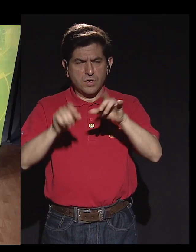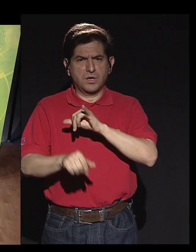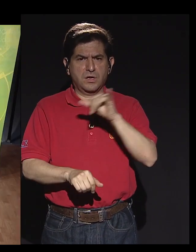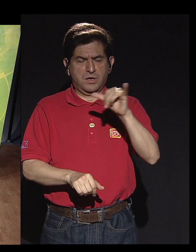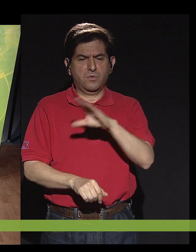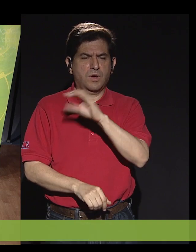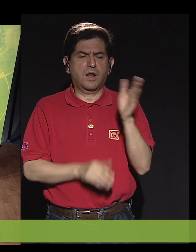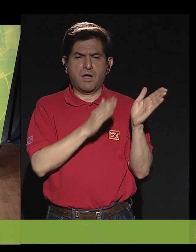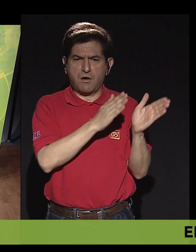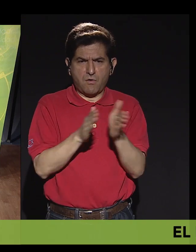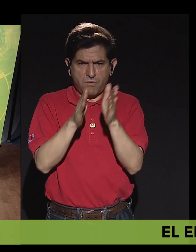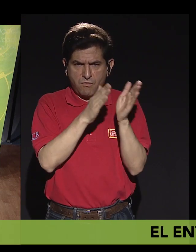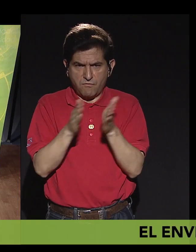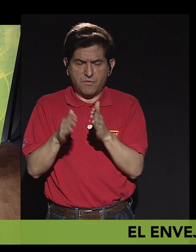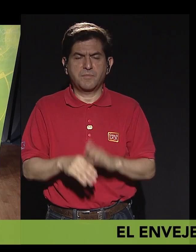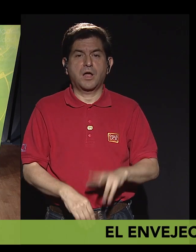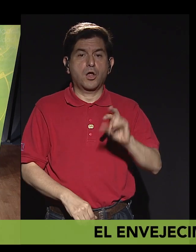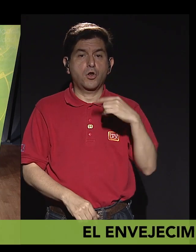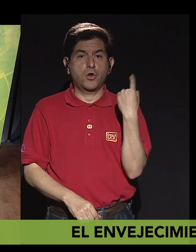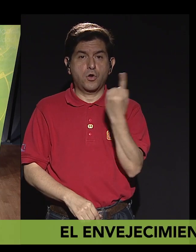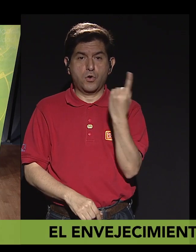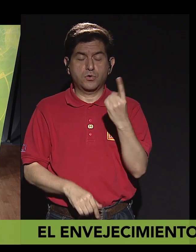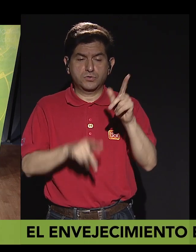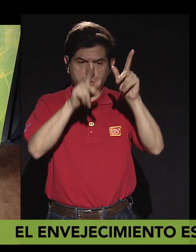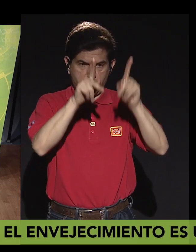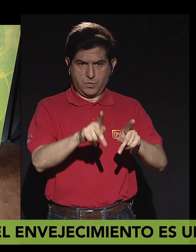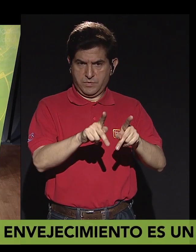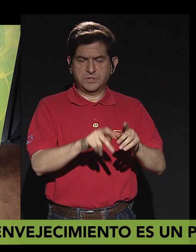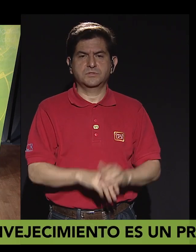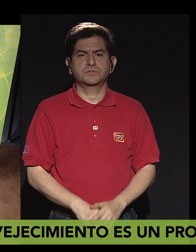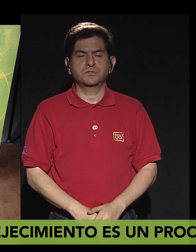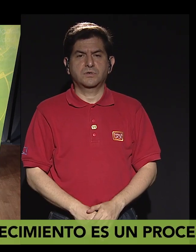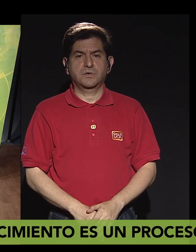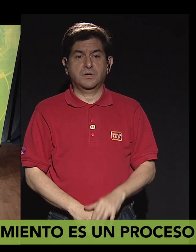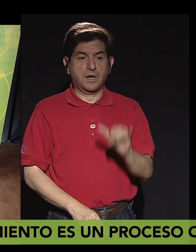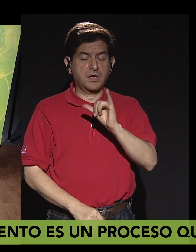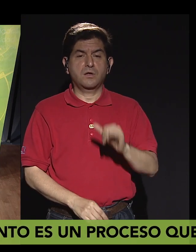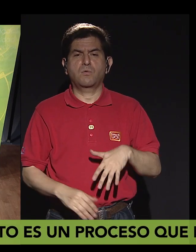educativas también y de formación que se hace no solamente desde la misma persona, sino